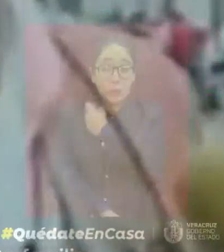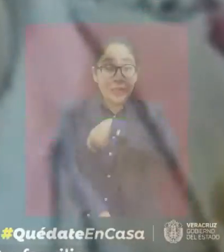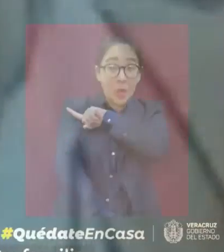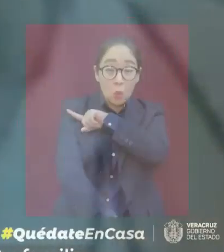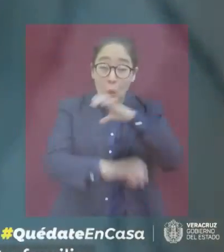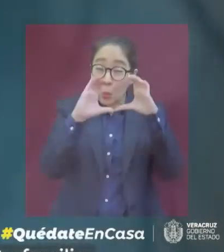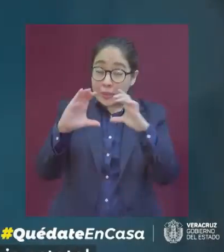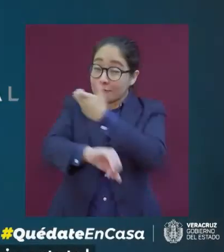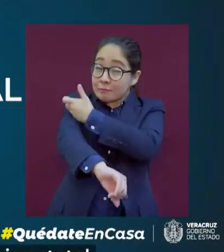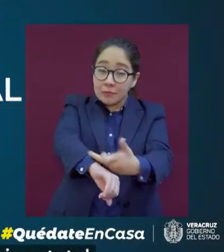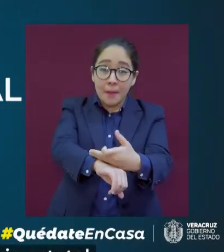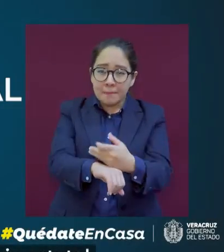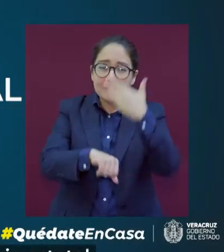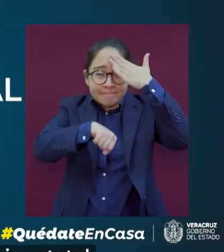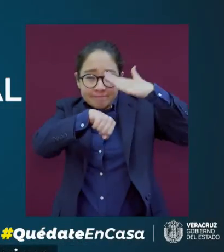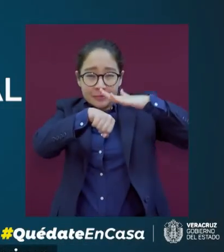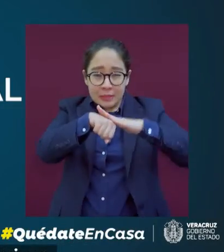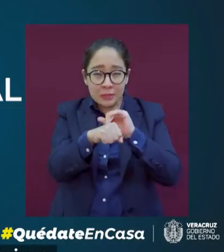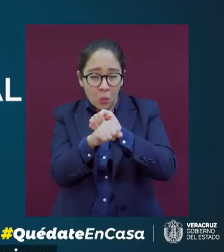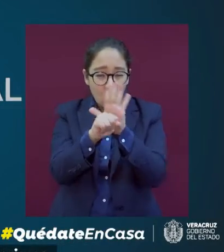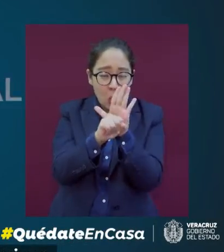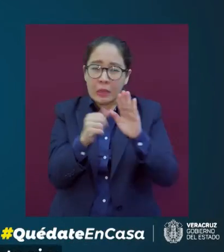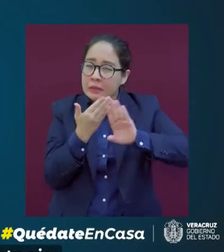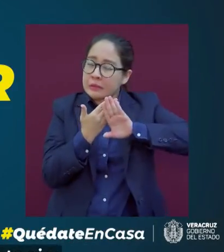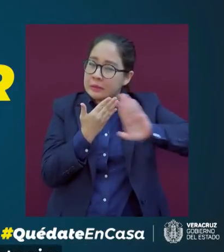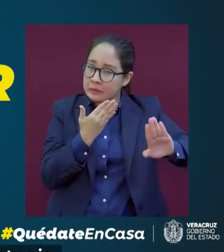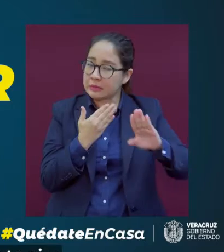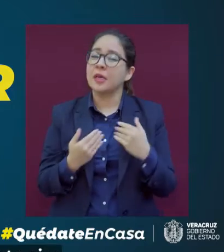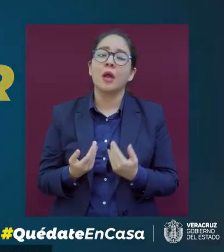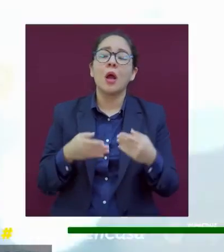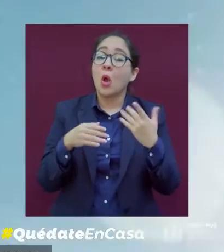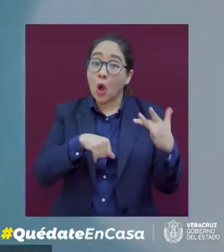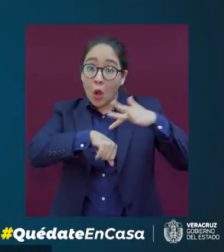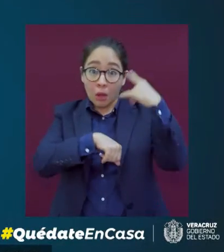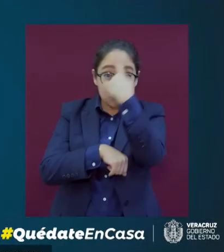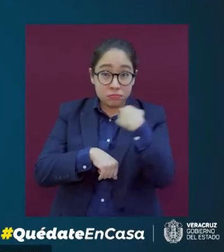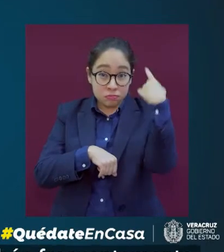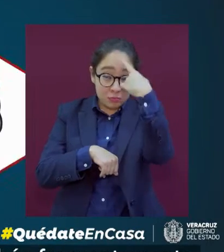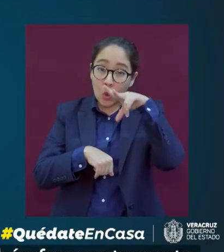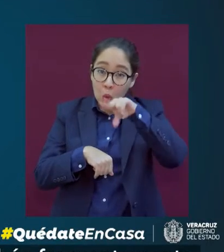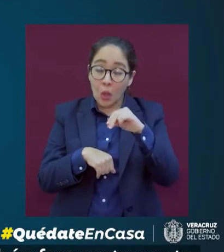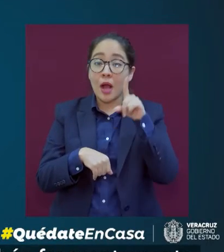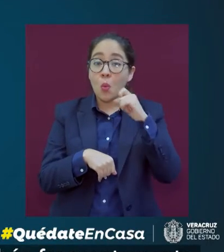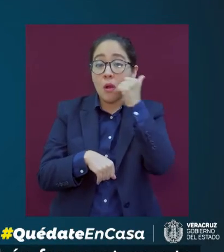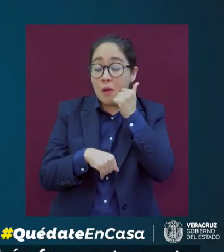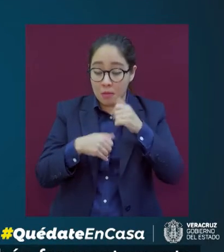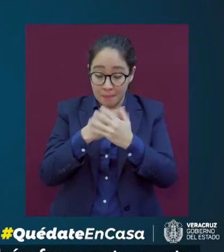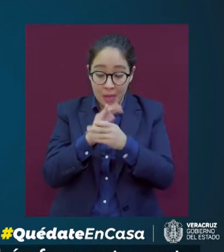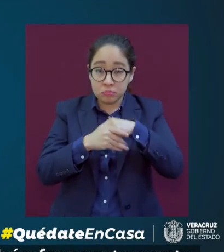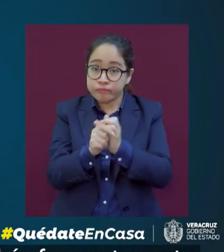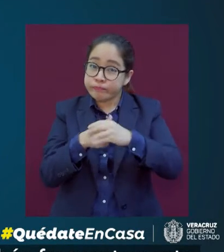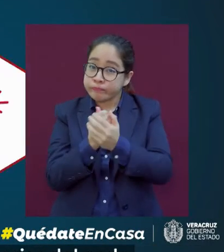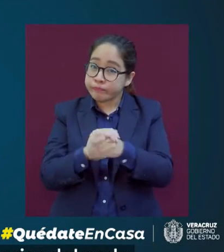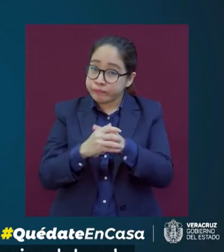pensativos. En de tu familia, súmate a la estrategia estatal contra el coronavirus. Para evitar el contagio, evita tocarte la cara, lávate las manos con agua y